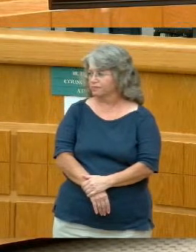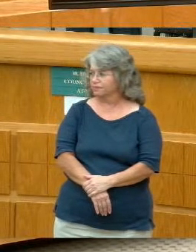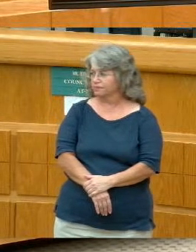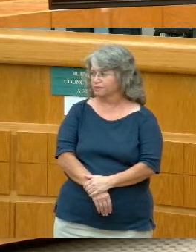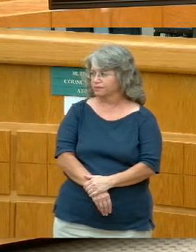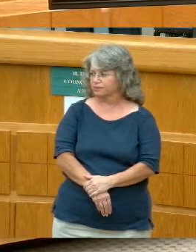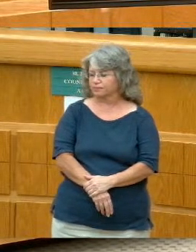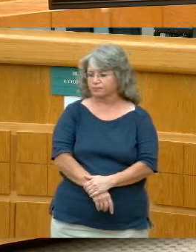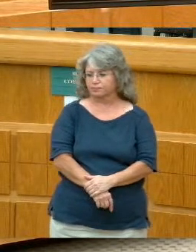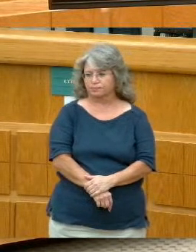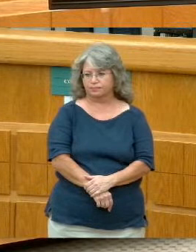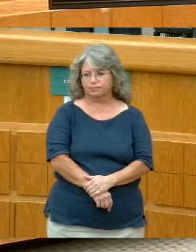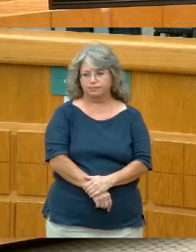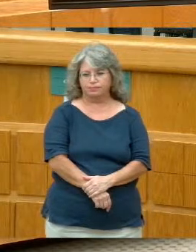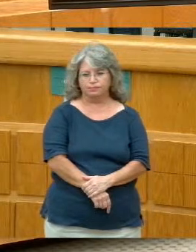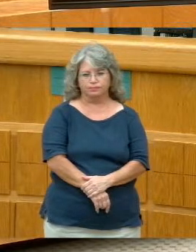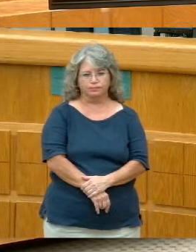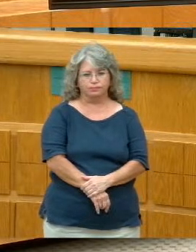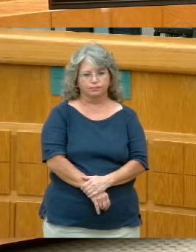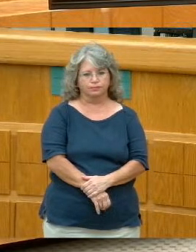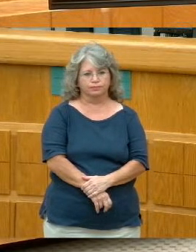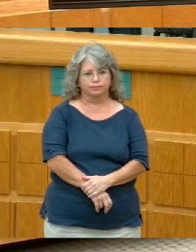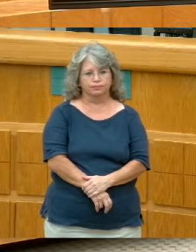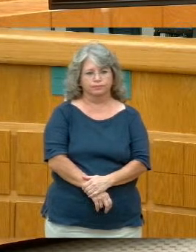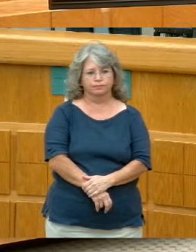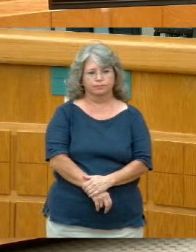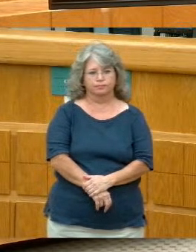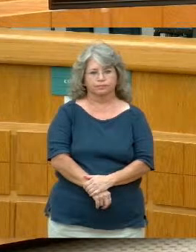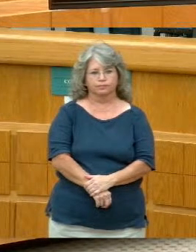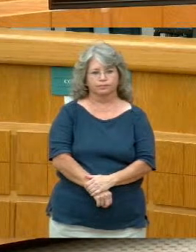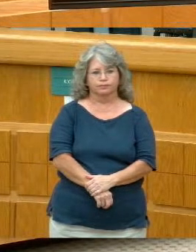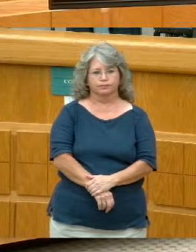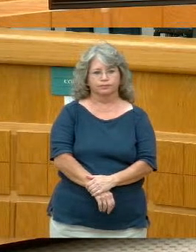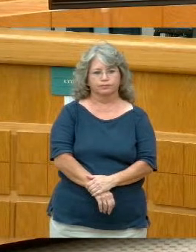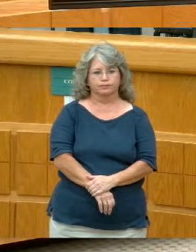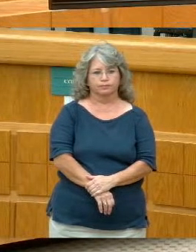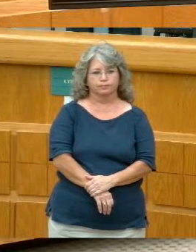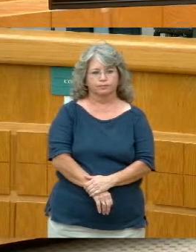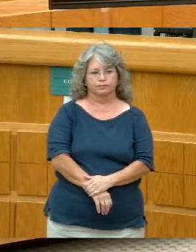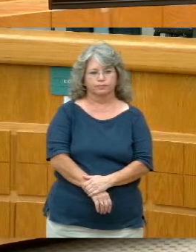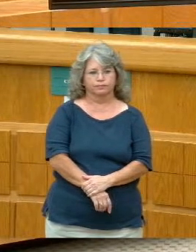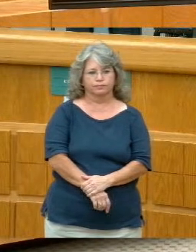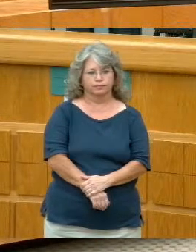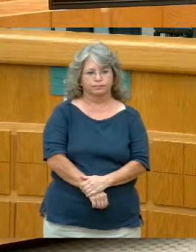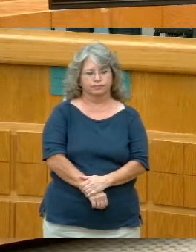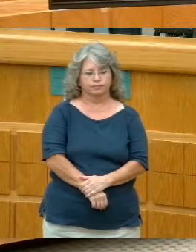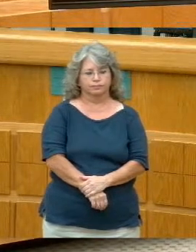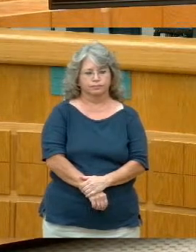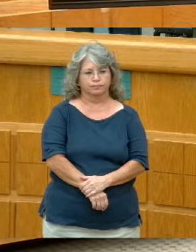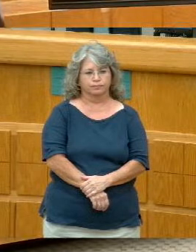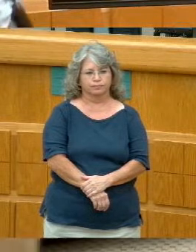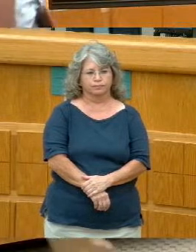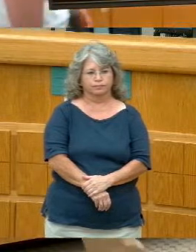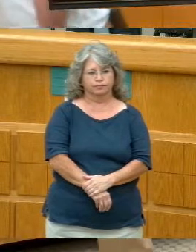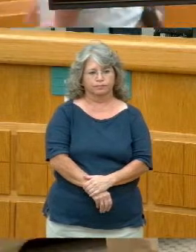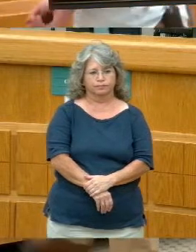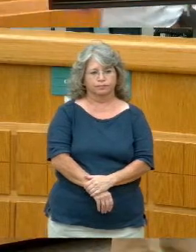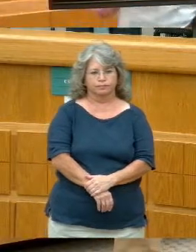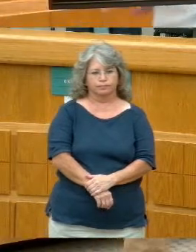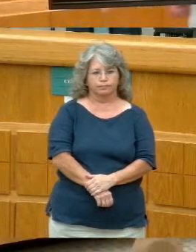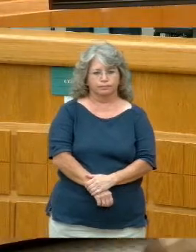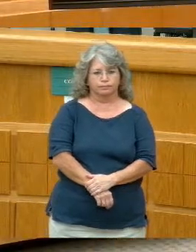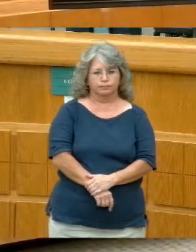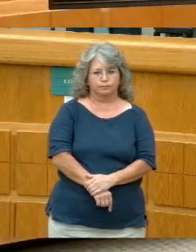los pulmones, los riñones, el cerebro, la piel, los ojos y los órganos gastrointestinales. Algunos de los síntomas incluyen fiebre,